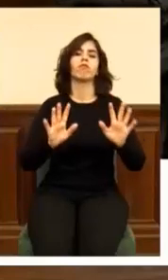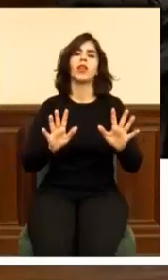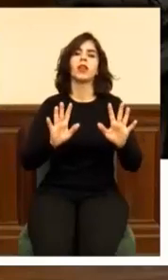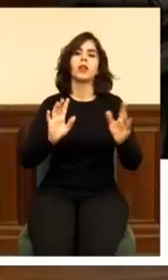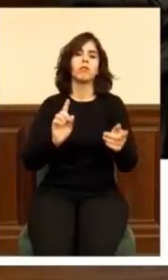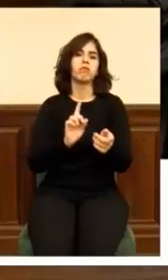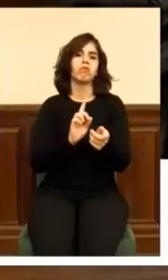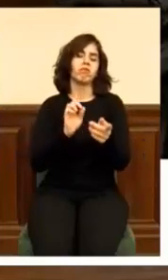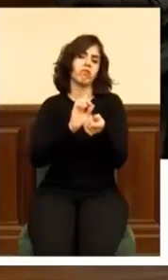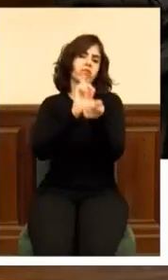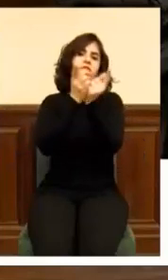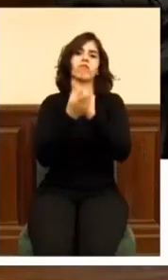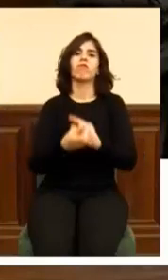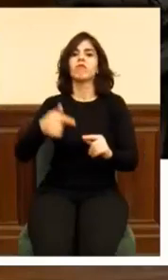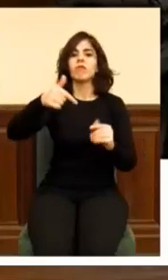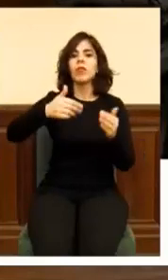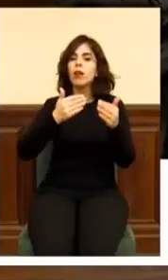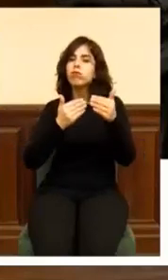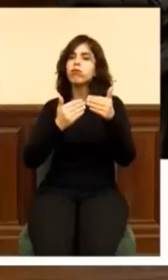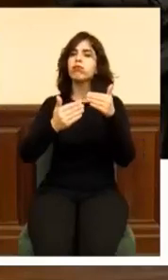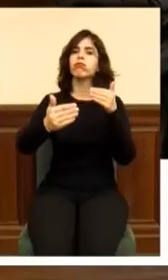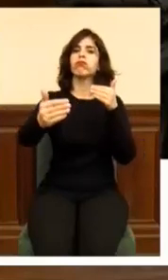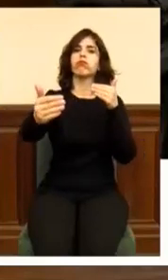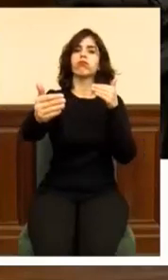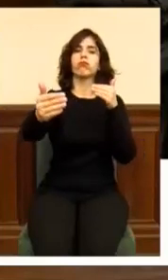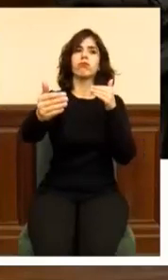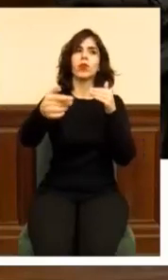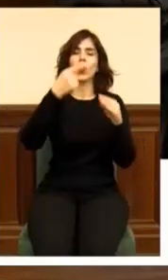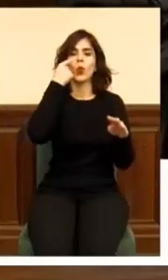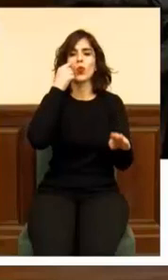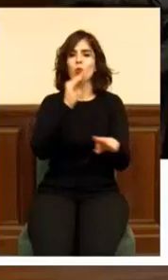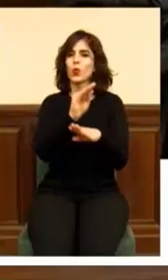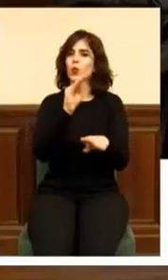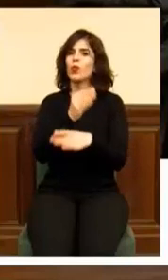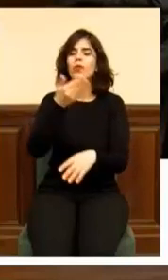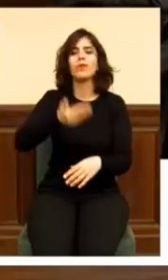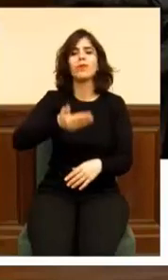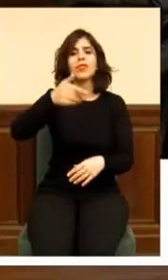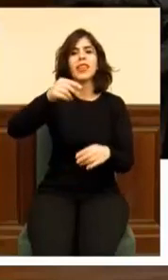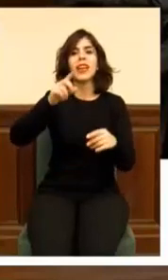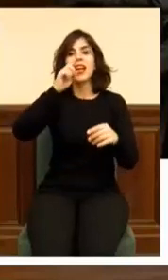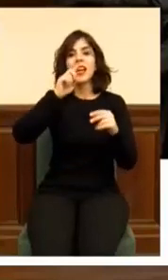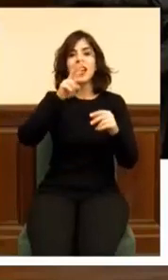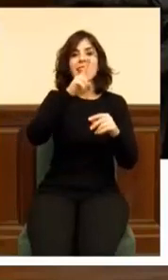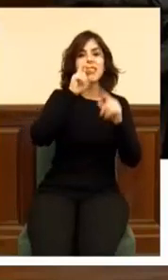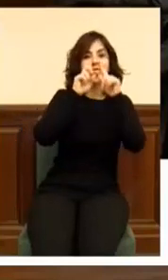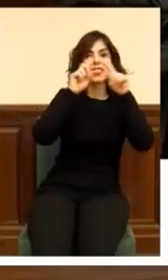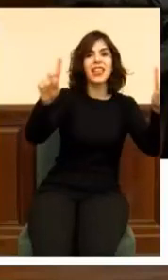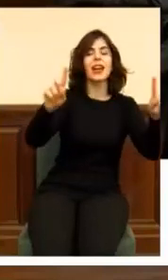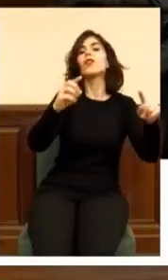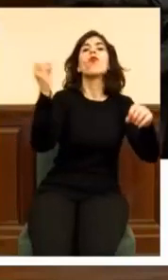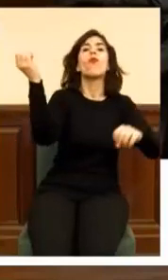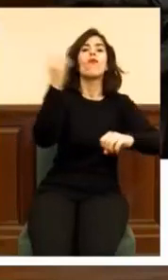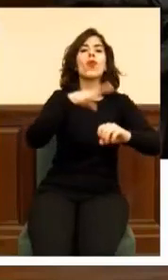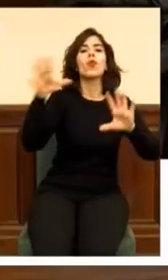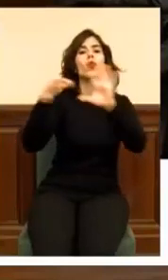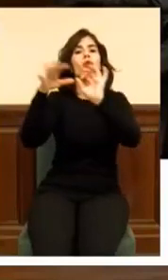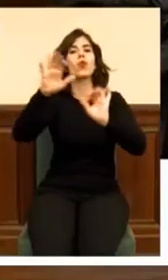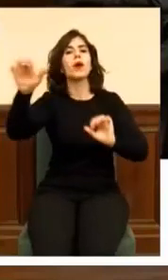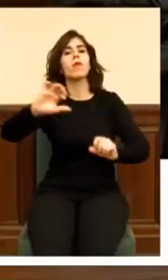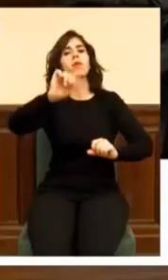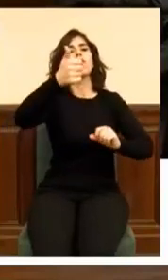largo plazo que no debería ser descuidada. Miren, en 2020 la Unión Europea ha aprobado fondos por valor de 100.000 millones de